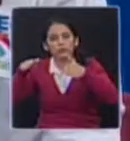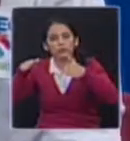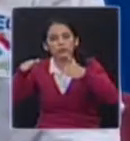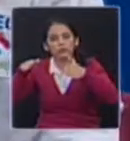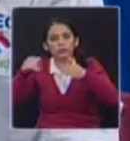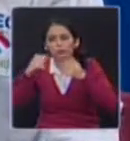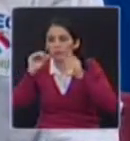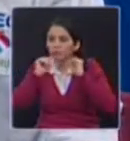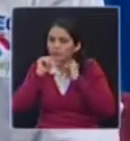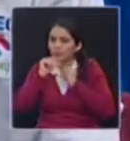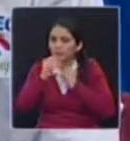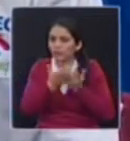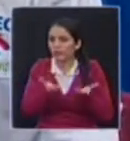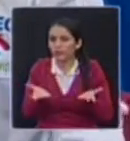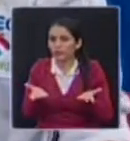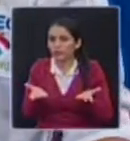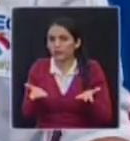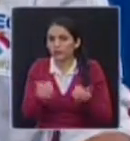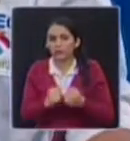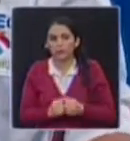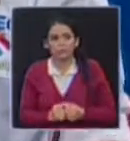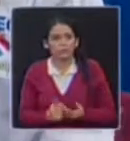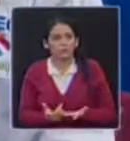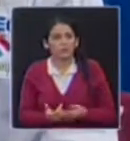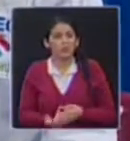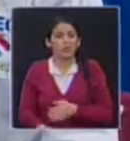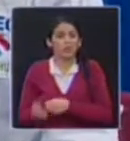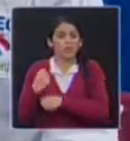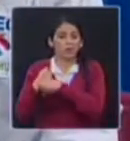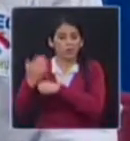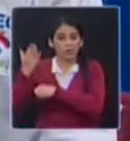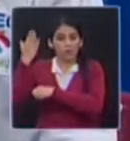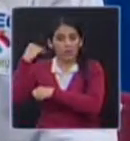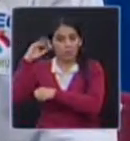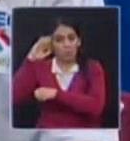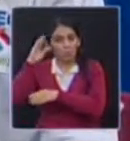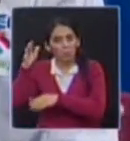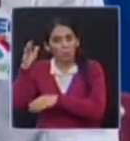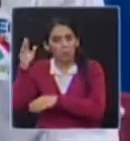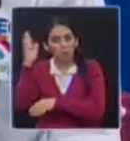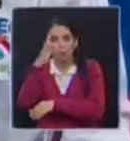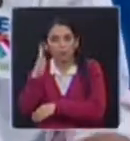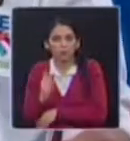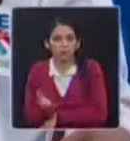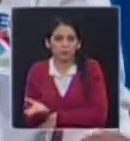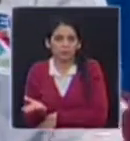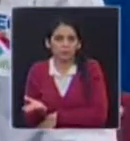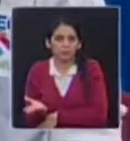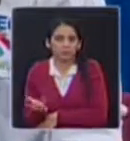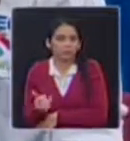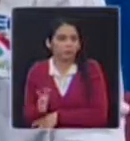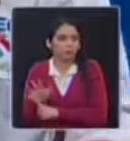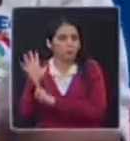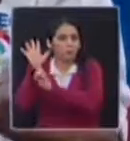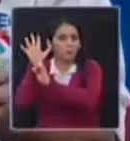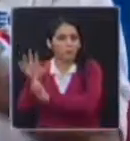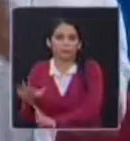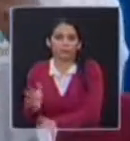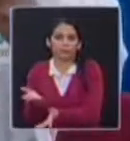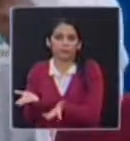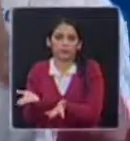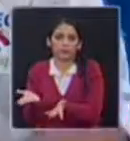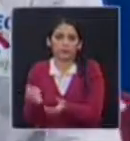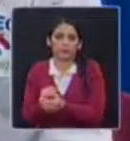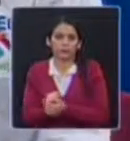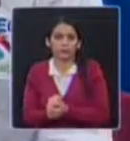que este sector no solamente que ha sido abandonado, ha sido castigado, ha sido maltratado. Mire usted,